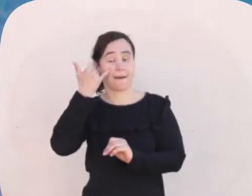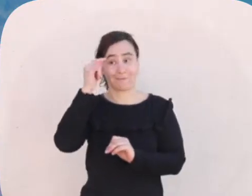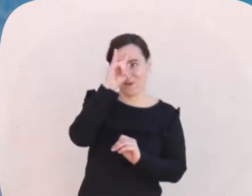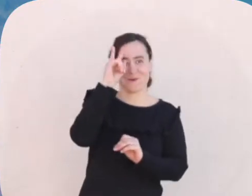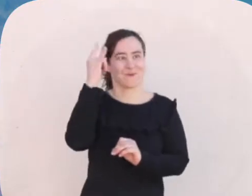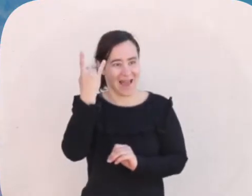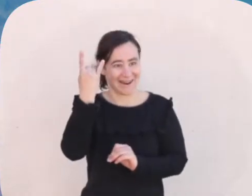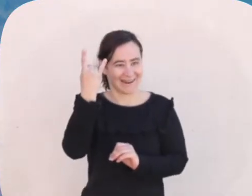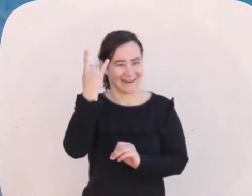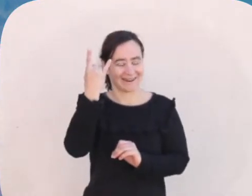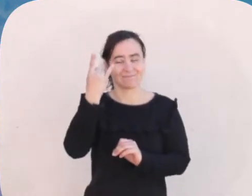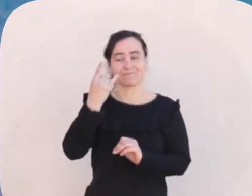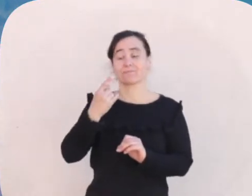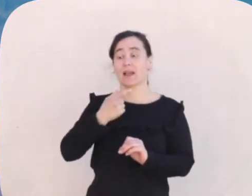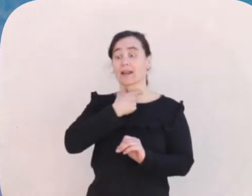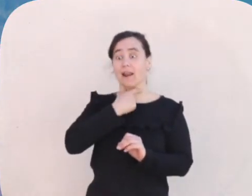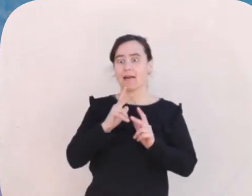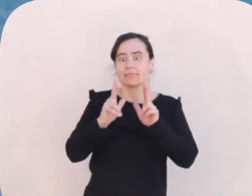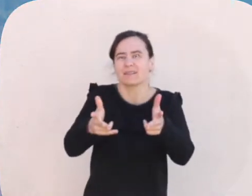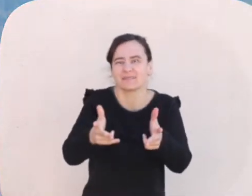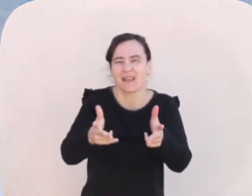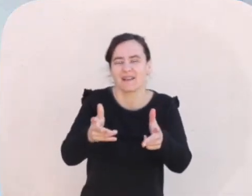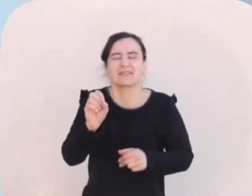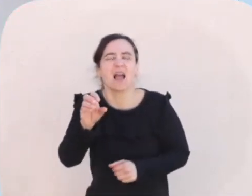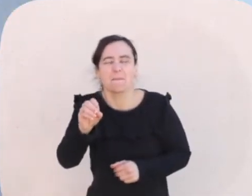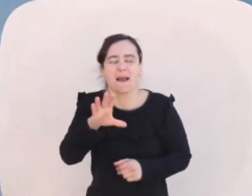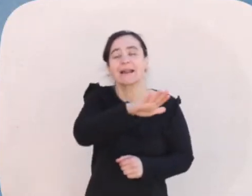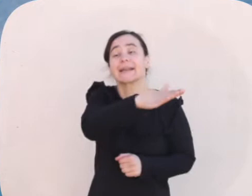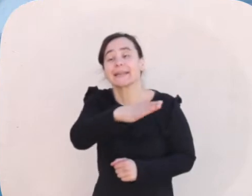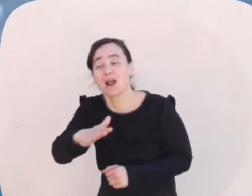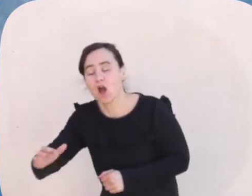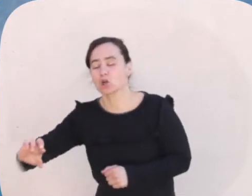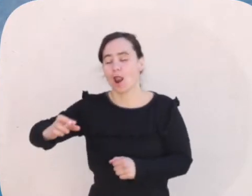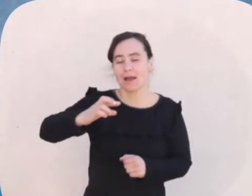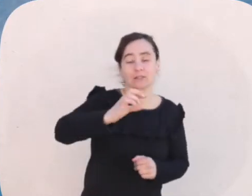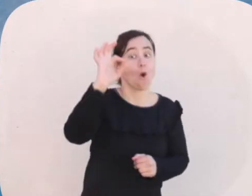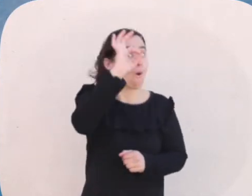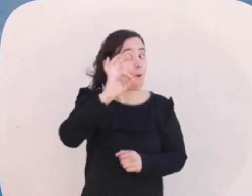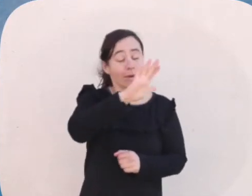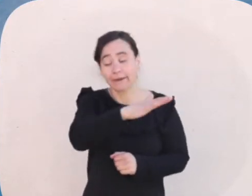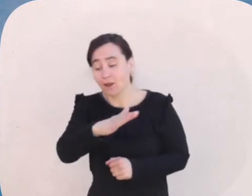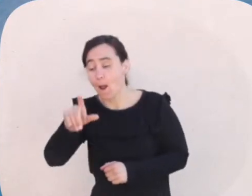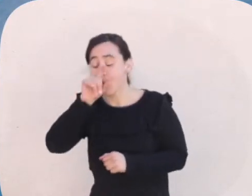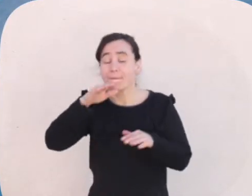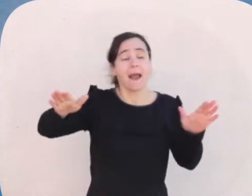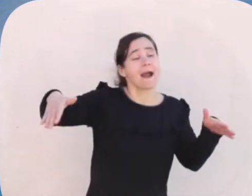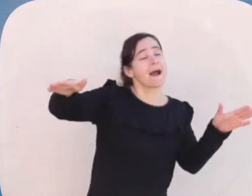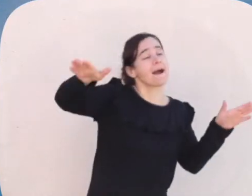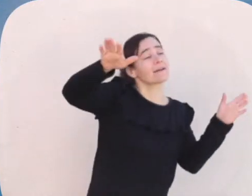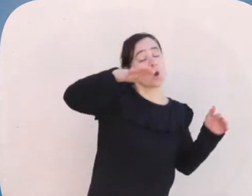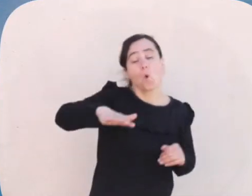río de los caracoles o río de los pájaros, en el río Uruguay habitaba una